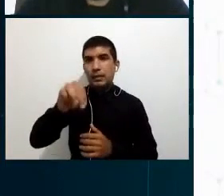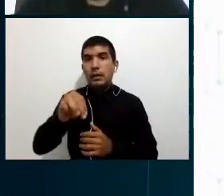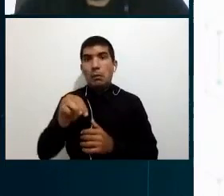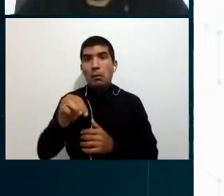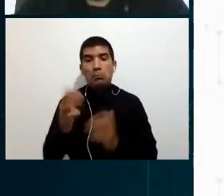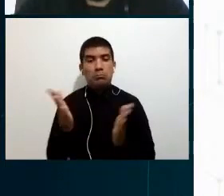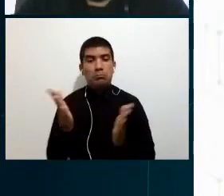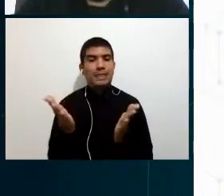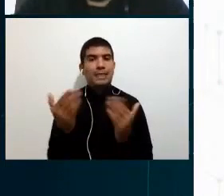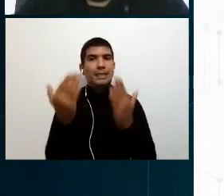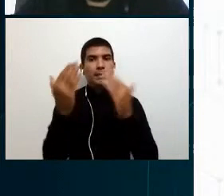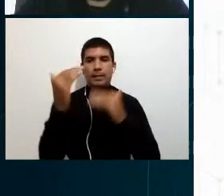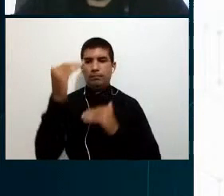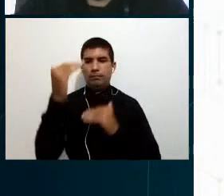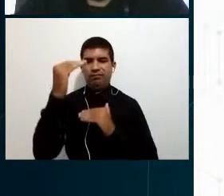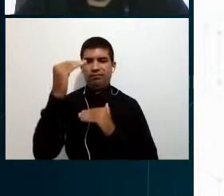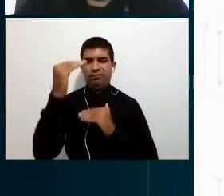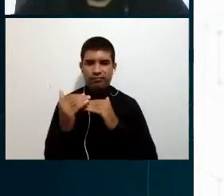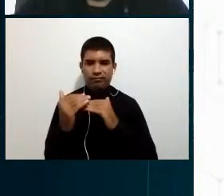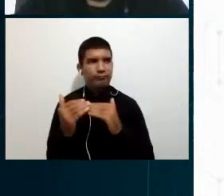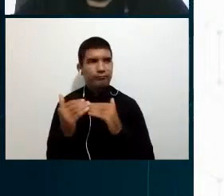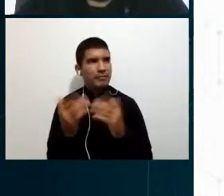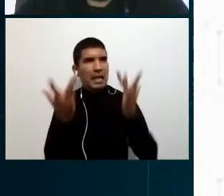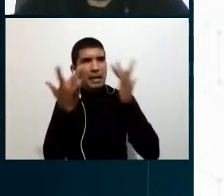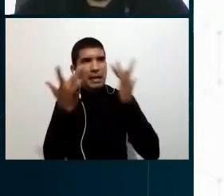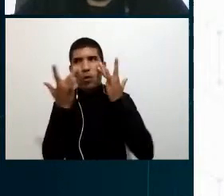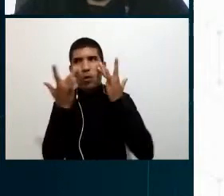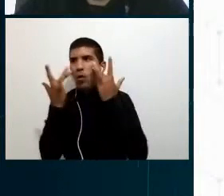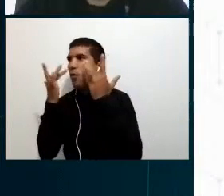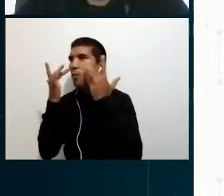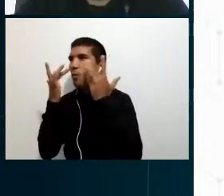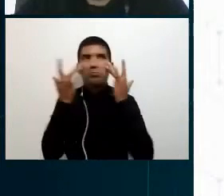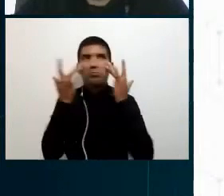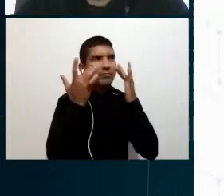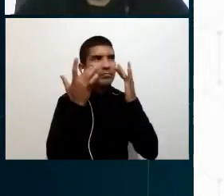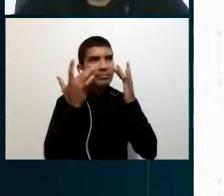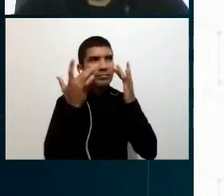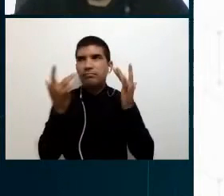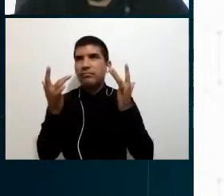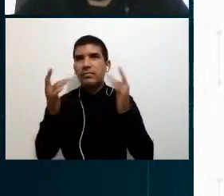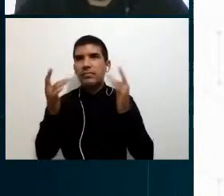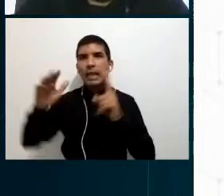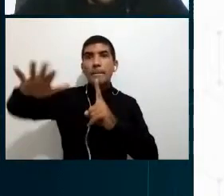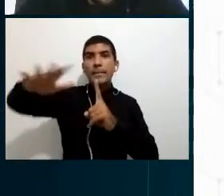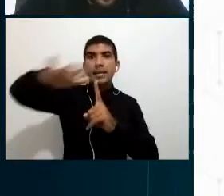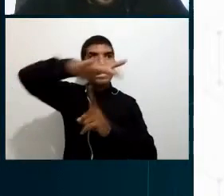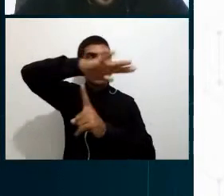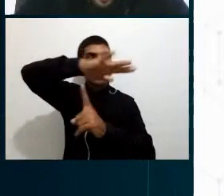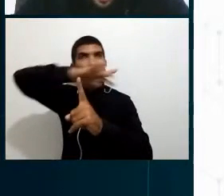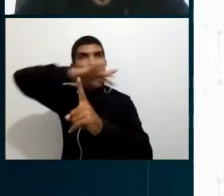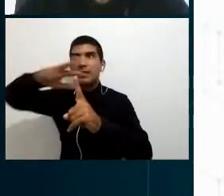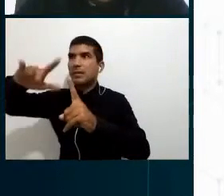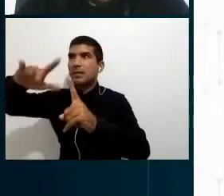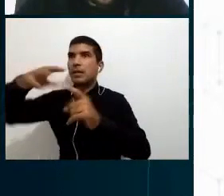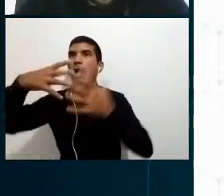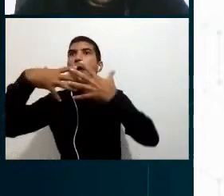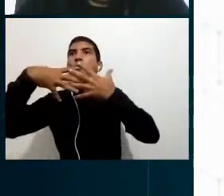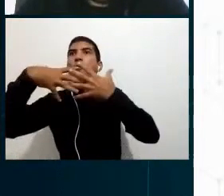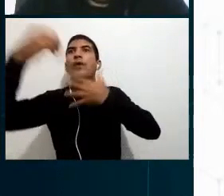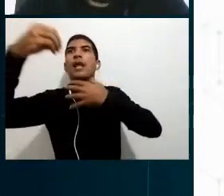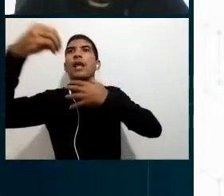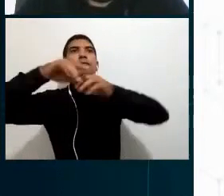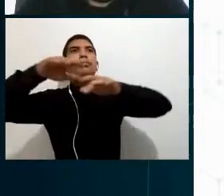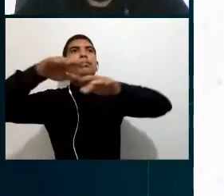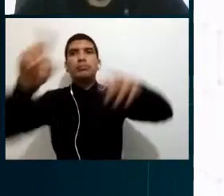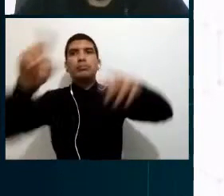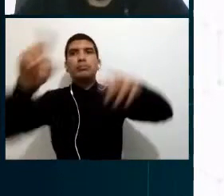una subestación para 110 kilovoltios. Pues acá teníamos los diferentes componentes. Por acá